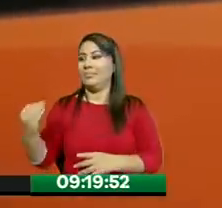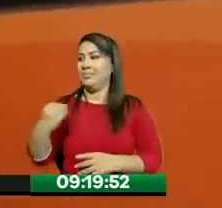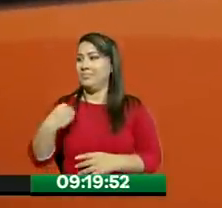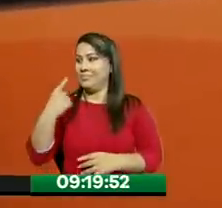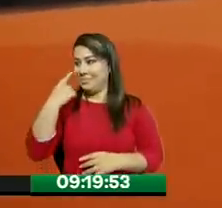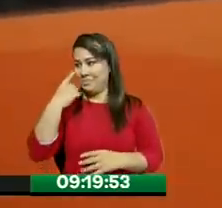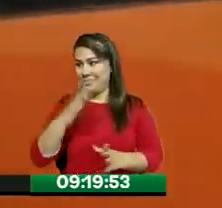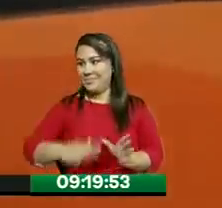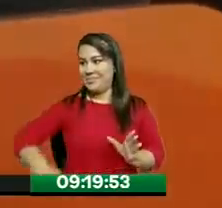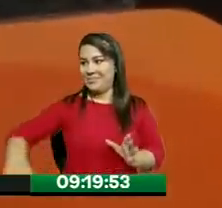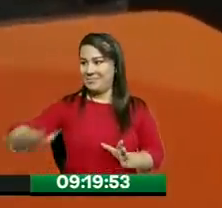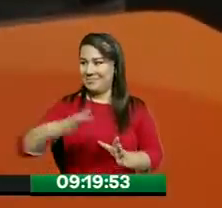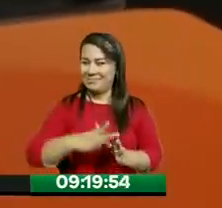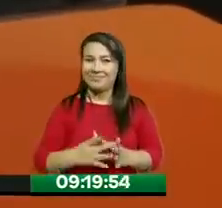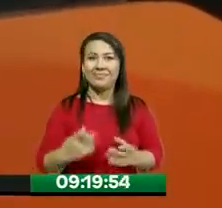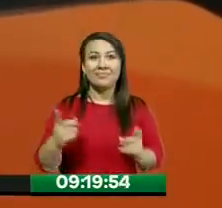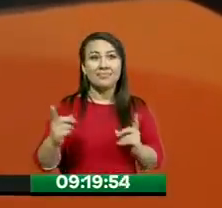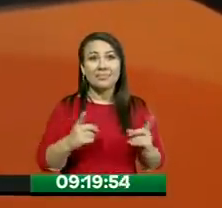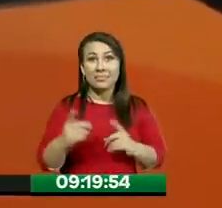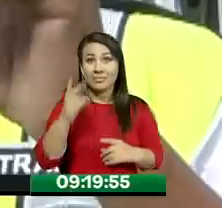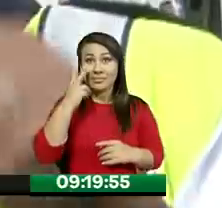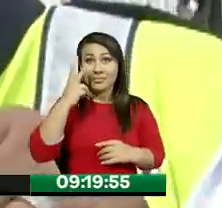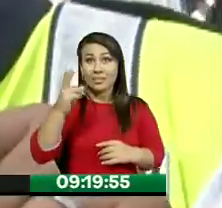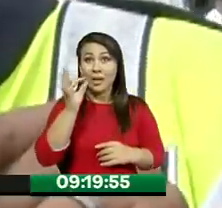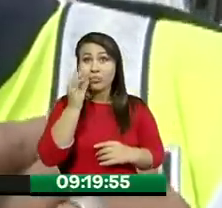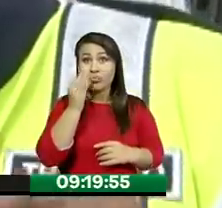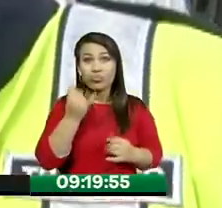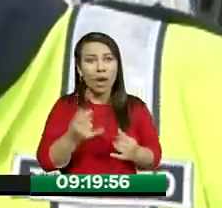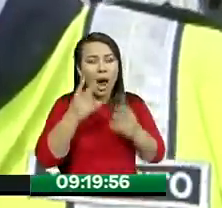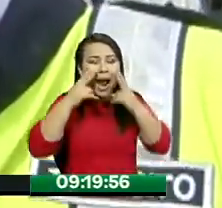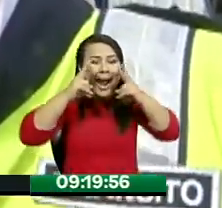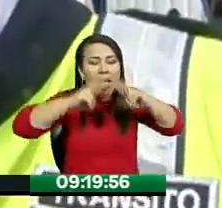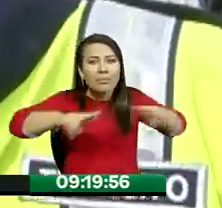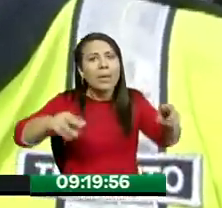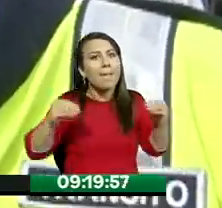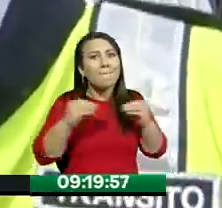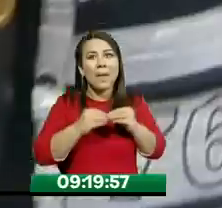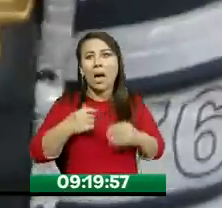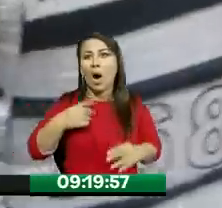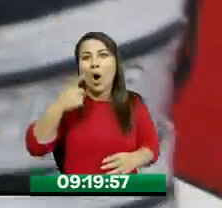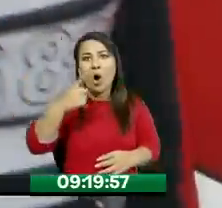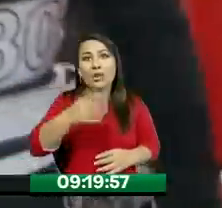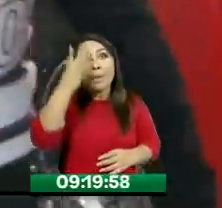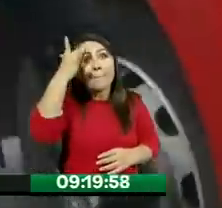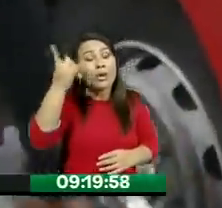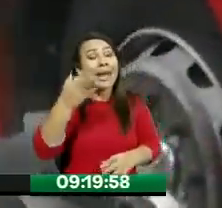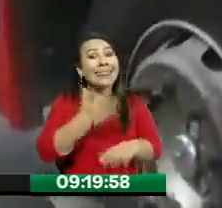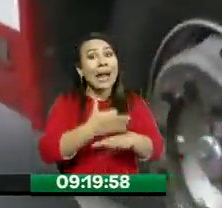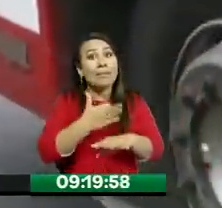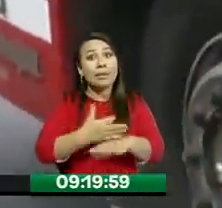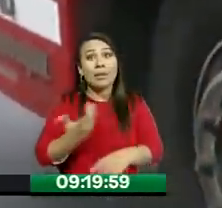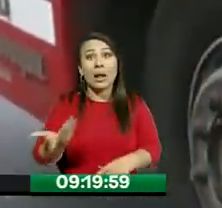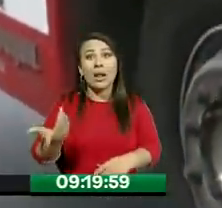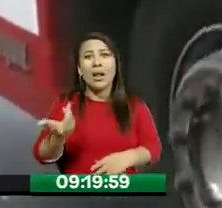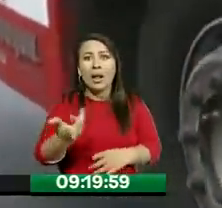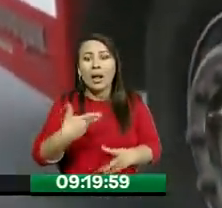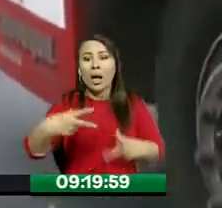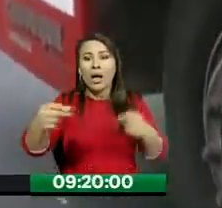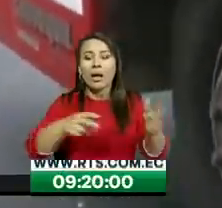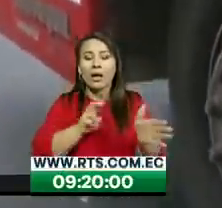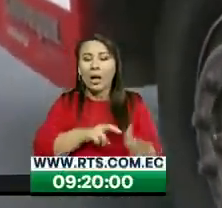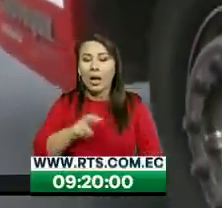este es un sector lógicamente estratégico para cualquier tipo de acción de carácter de la